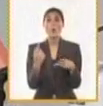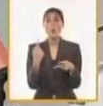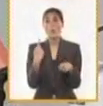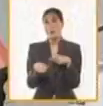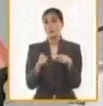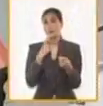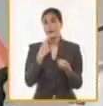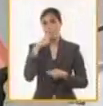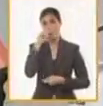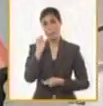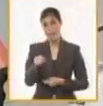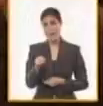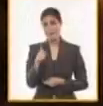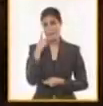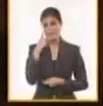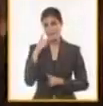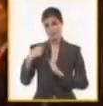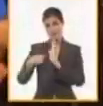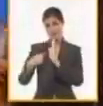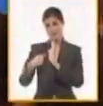ucraniano. Veamos.